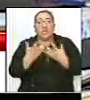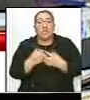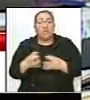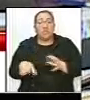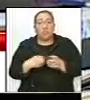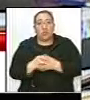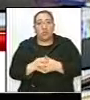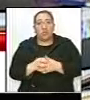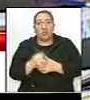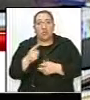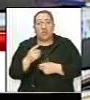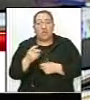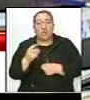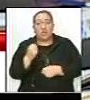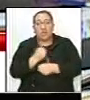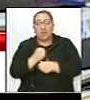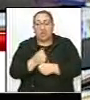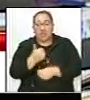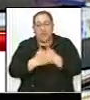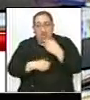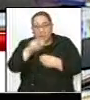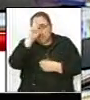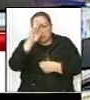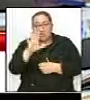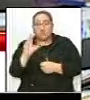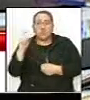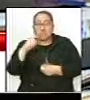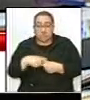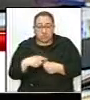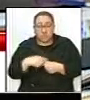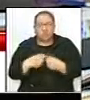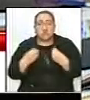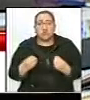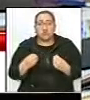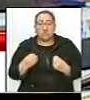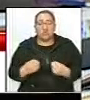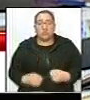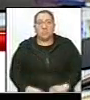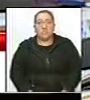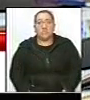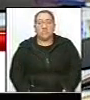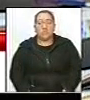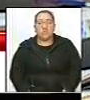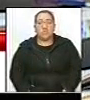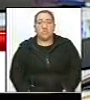industriales de la industria en el país y su participación